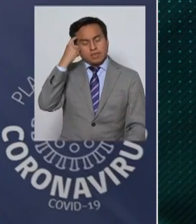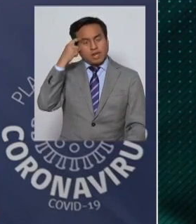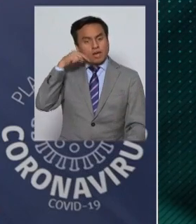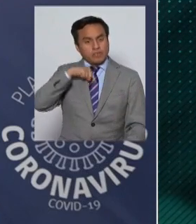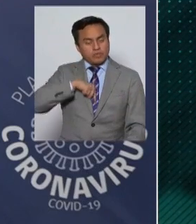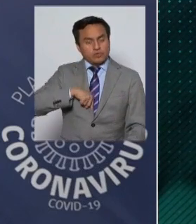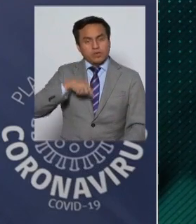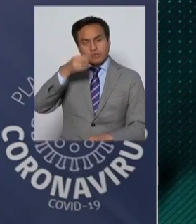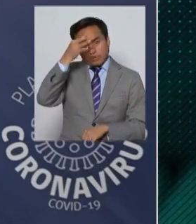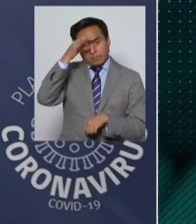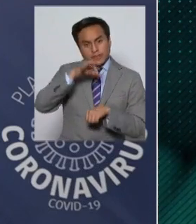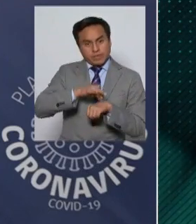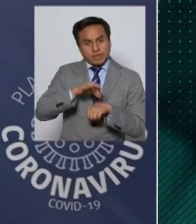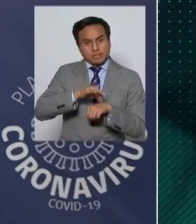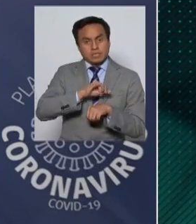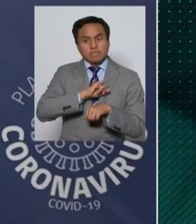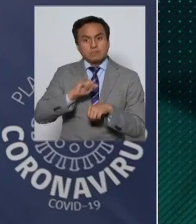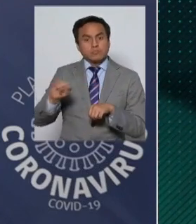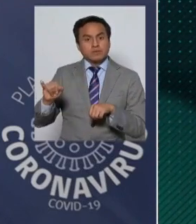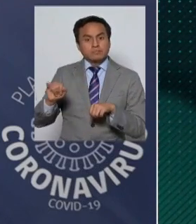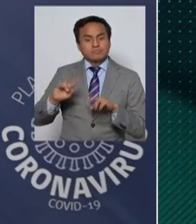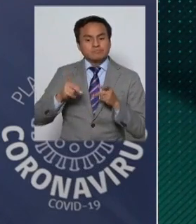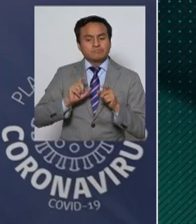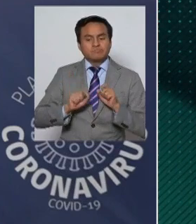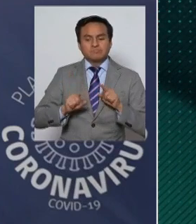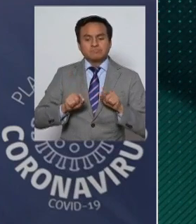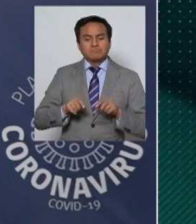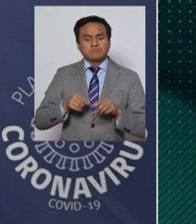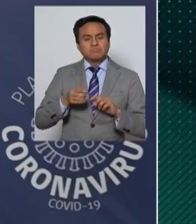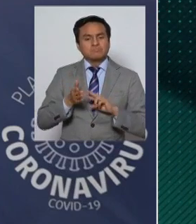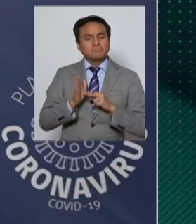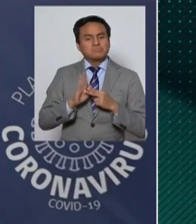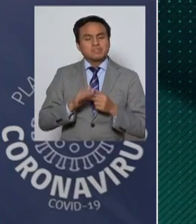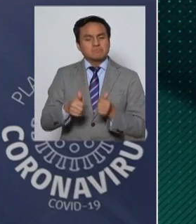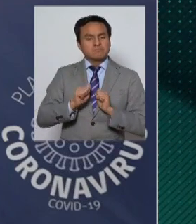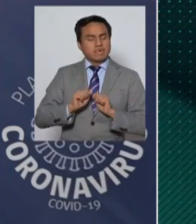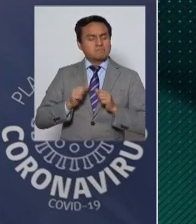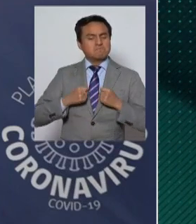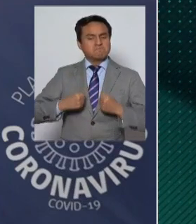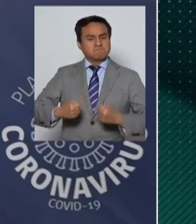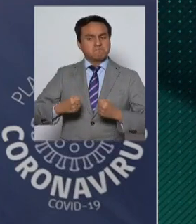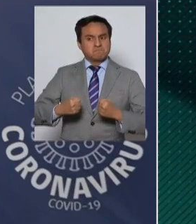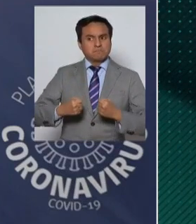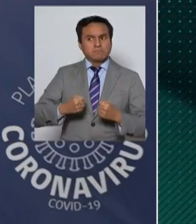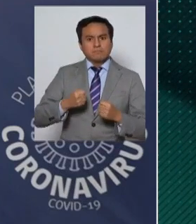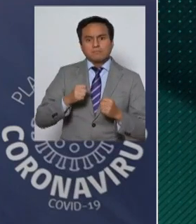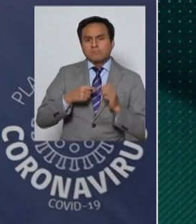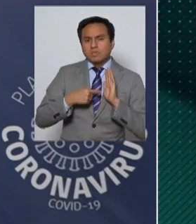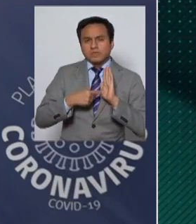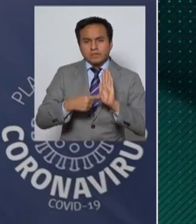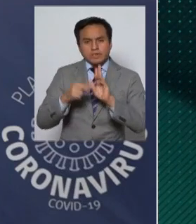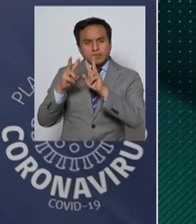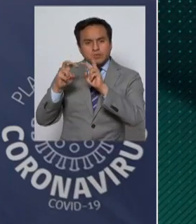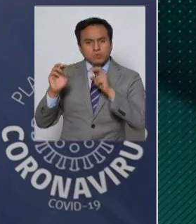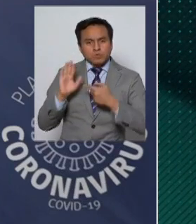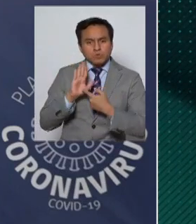desarrollaban la enfermedad y quedaban, por lo tanto, inmunes. Este estudio pone énfasis en que